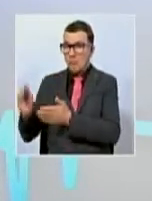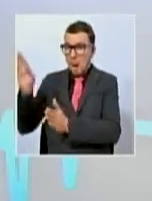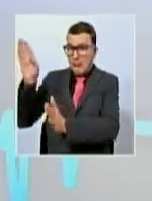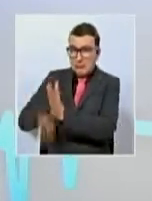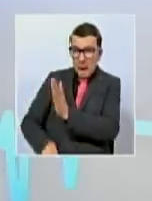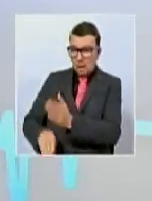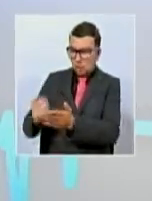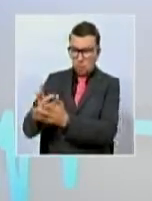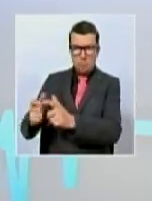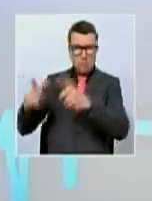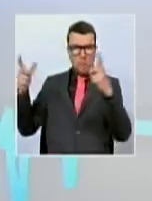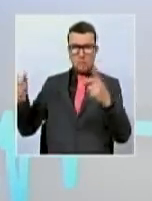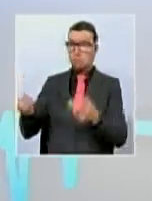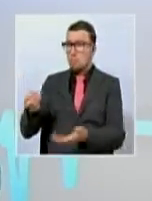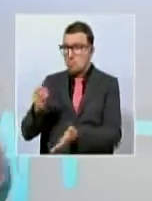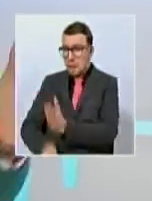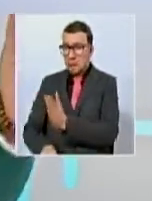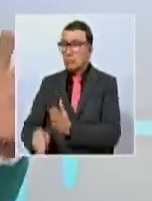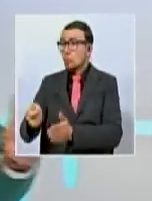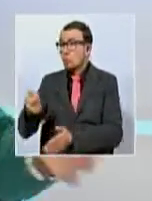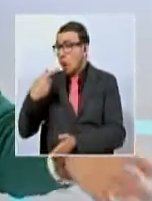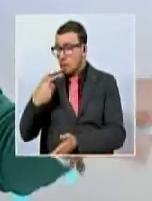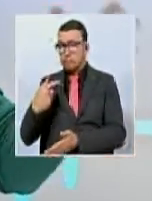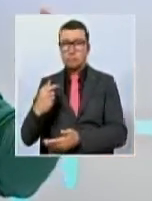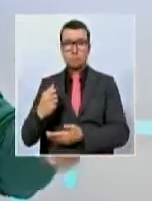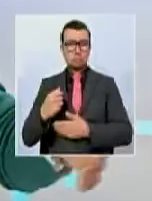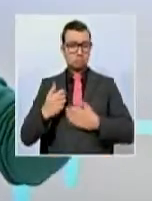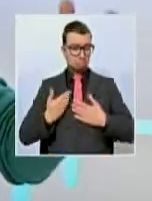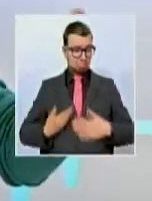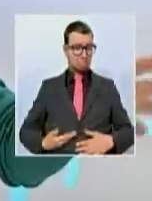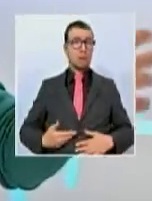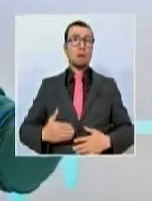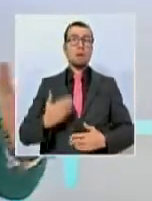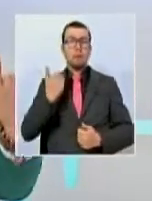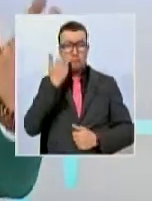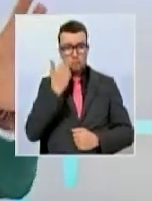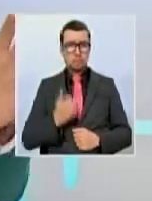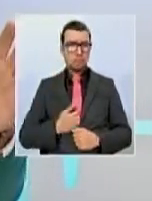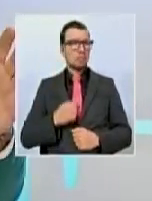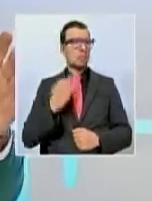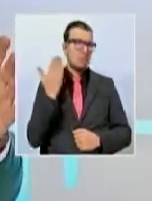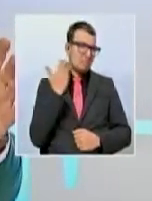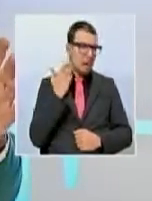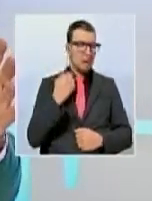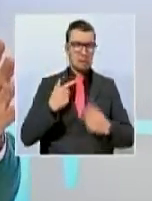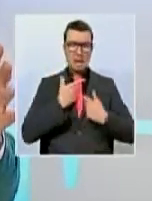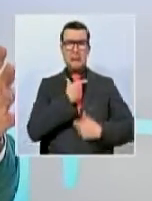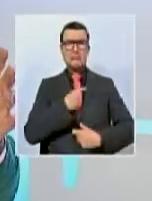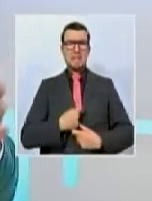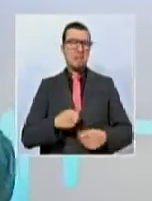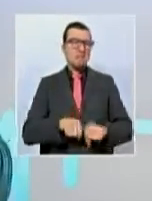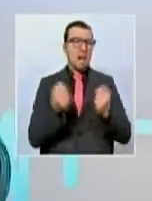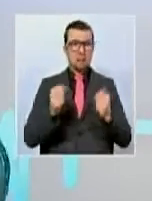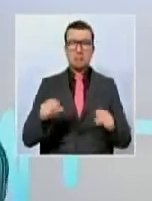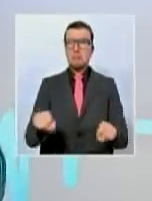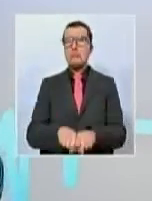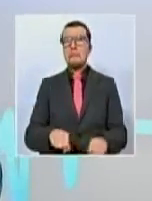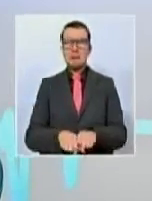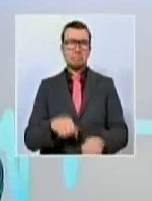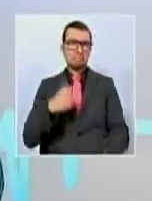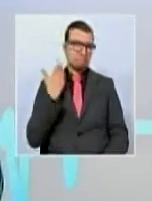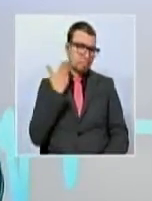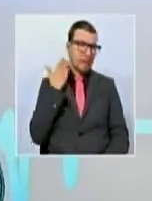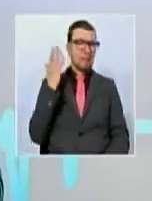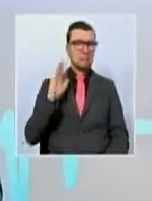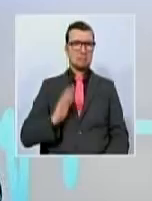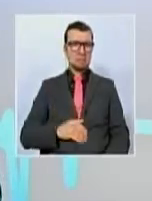siendo afectado. Yo sigo insistiendo, pues que a uno lo tumben con una camisa o con unos zapatos, pues vaya y venga, o con un reloj, pero que a uno lo